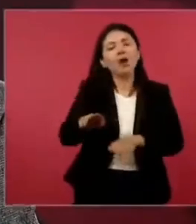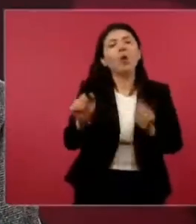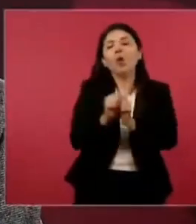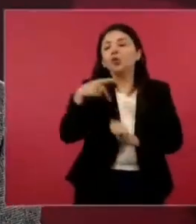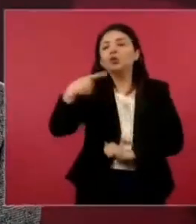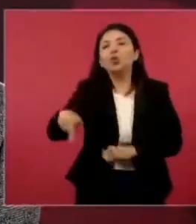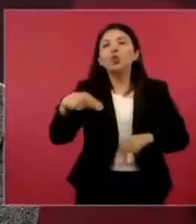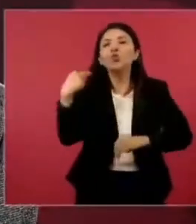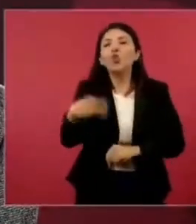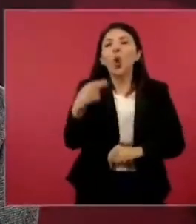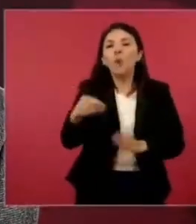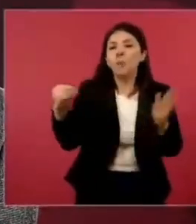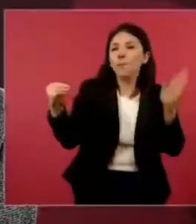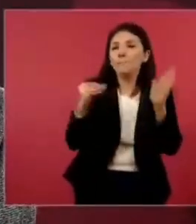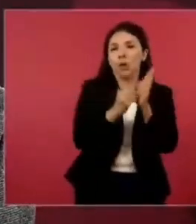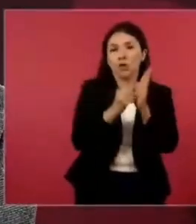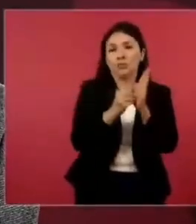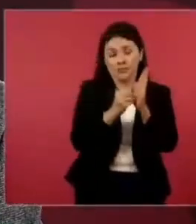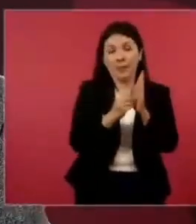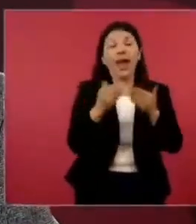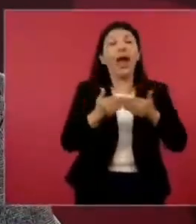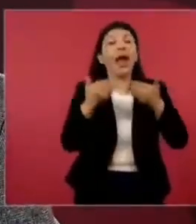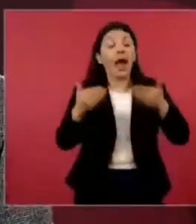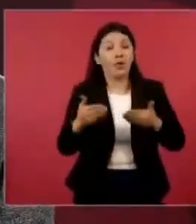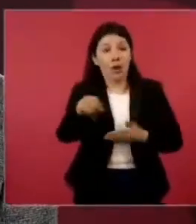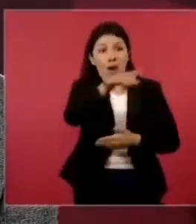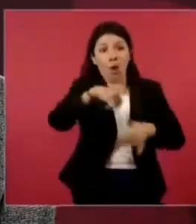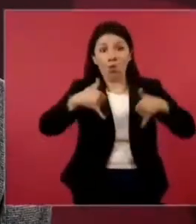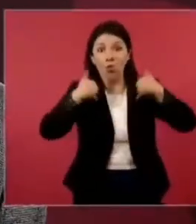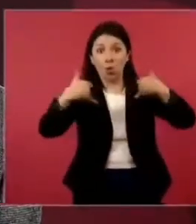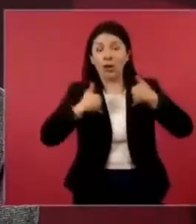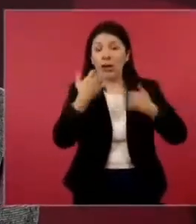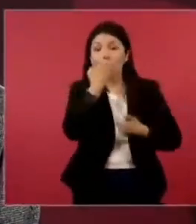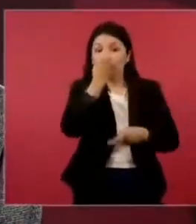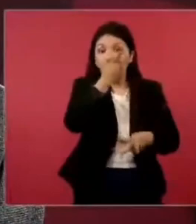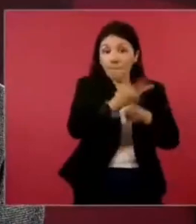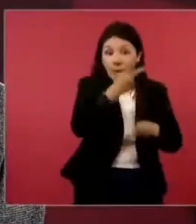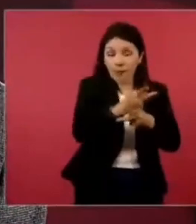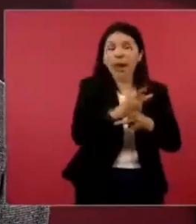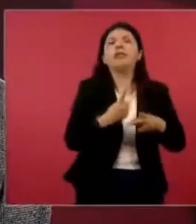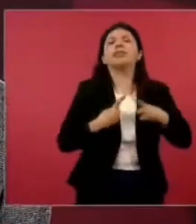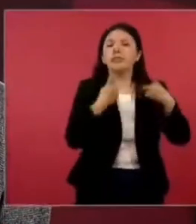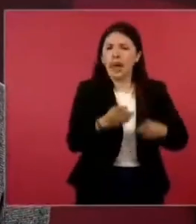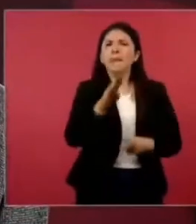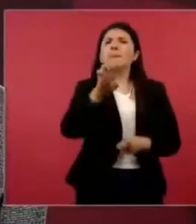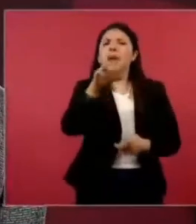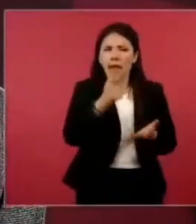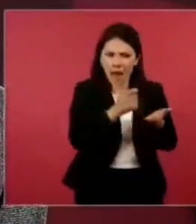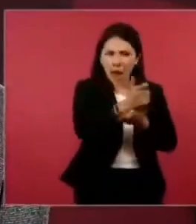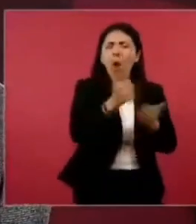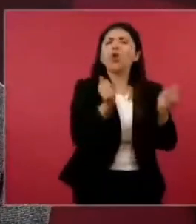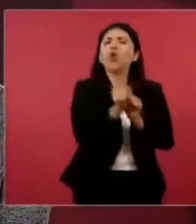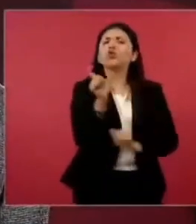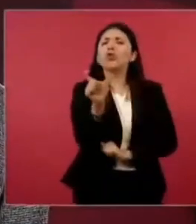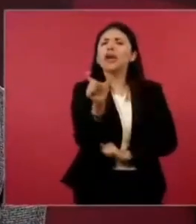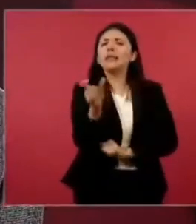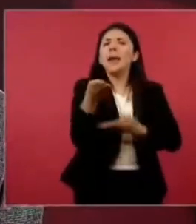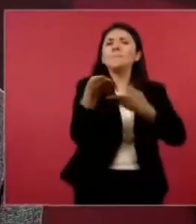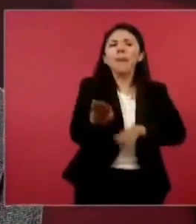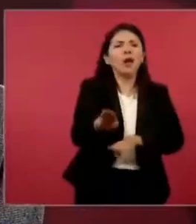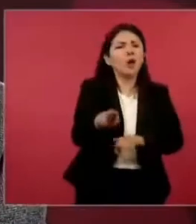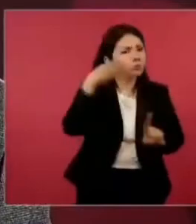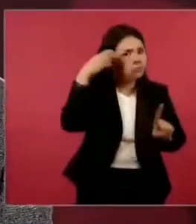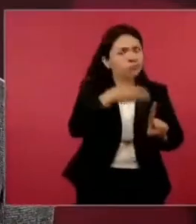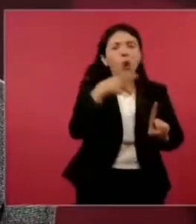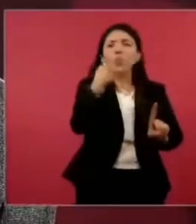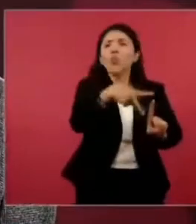nombre. Hoy en día a los jóvenes de preparatoria se les otorga una beca a través de una tarjeta bancaria